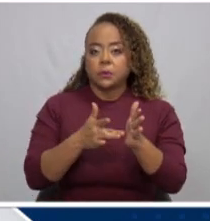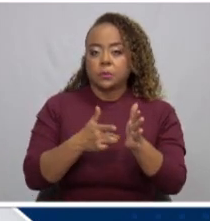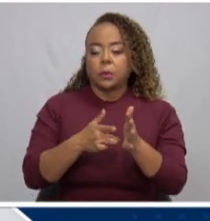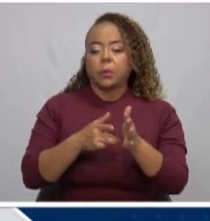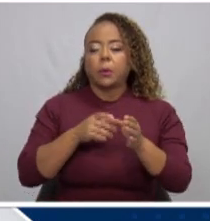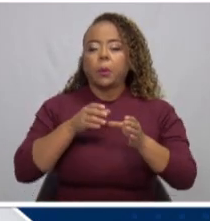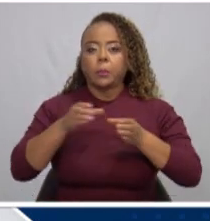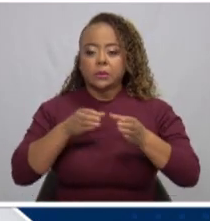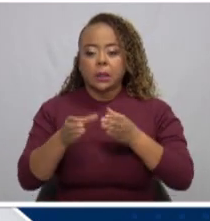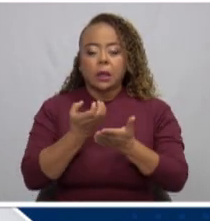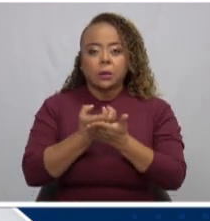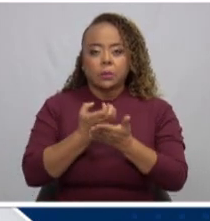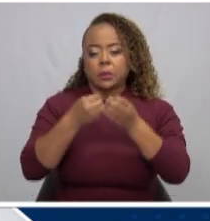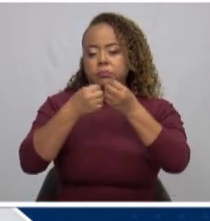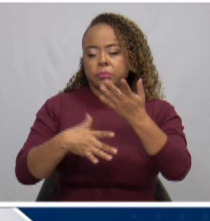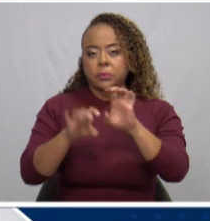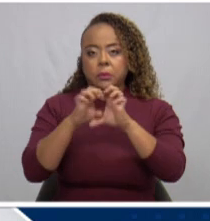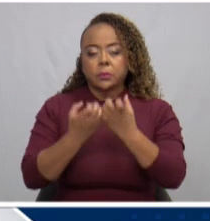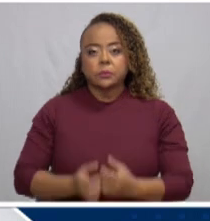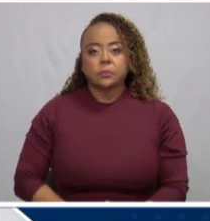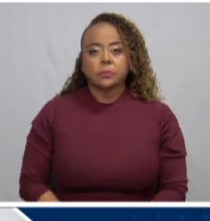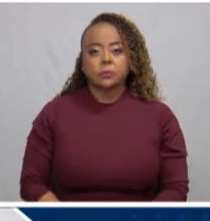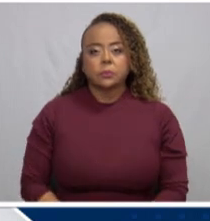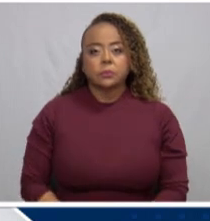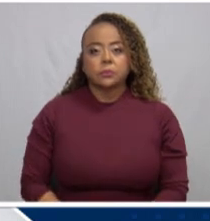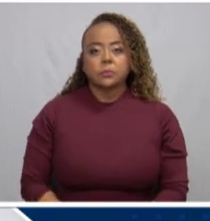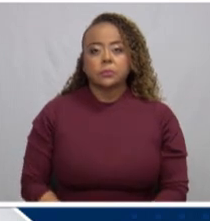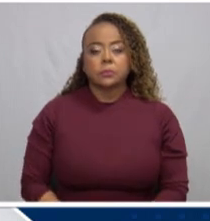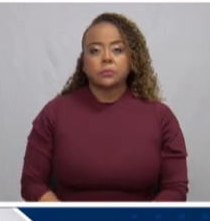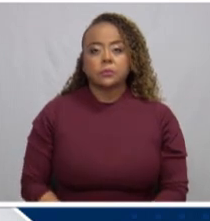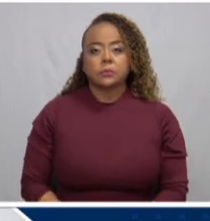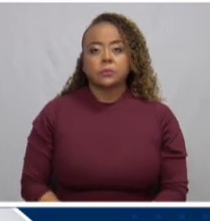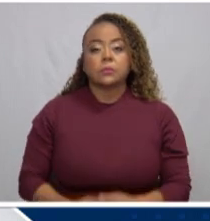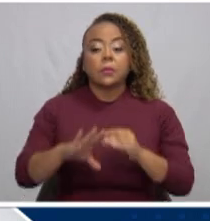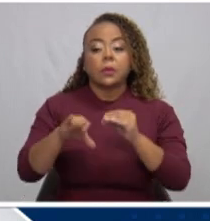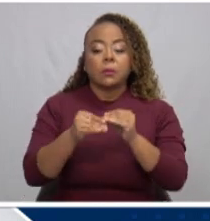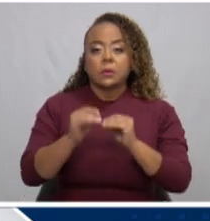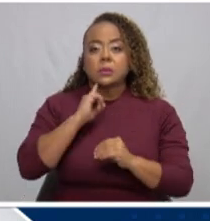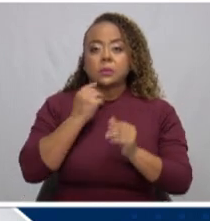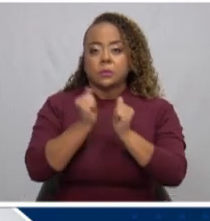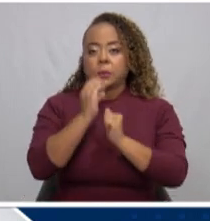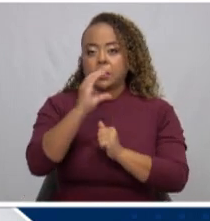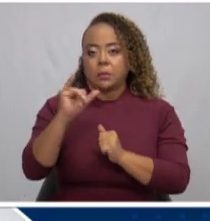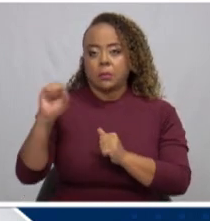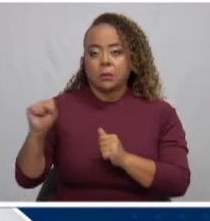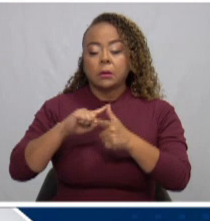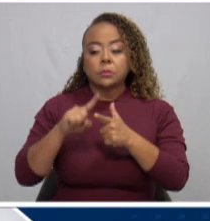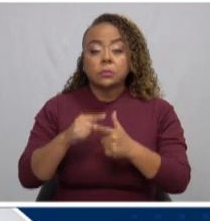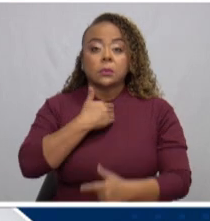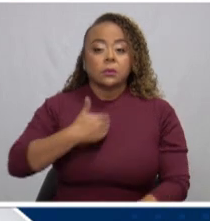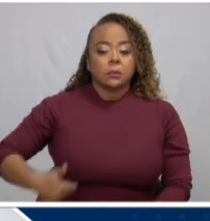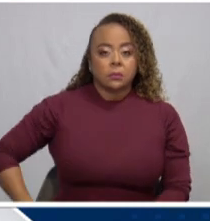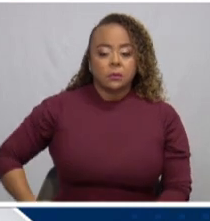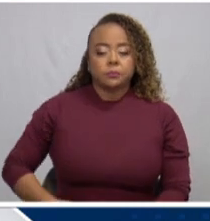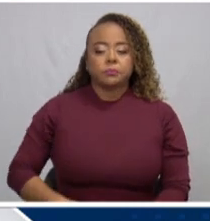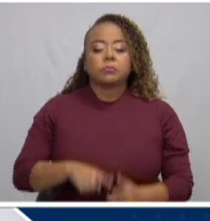comercial económica en fin del equipo entraron en adeudos serios con la caja Entonces a herediano lo pasó